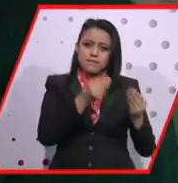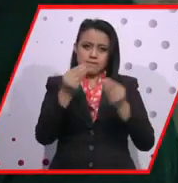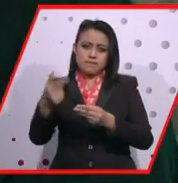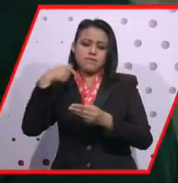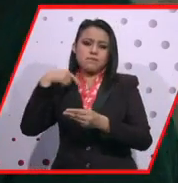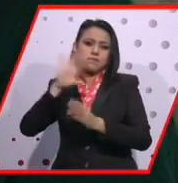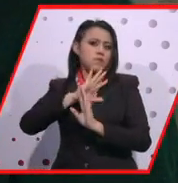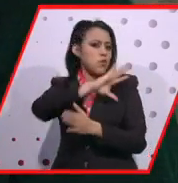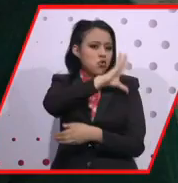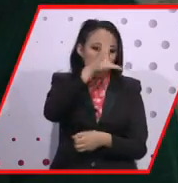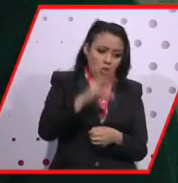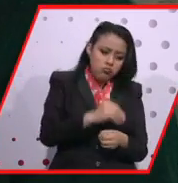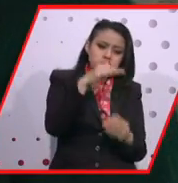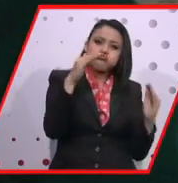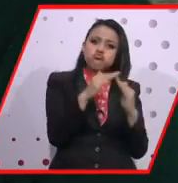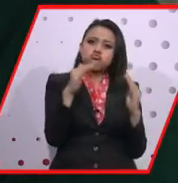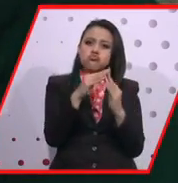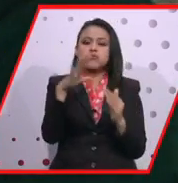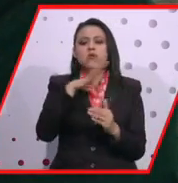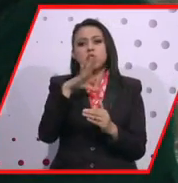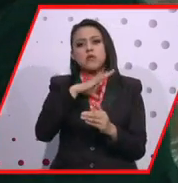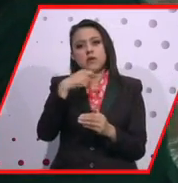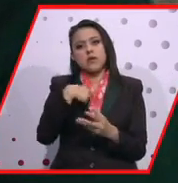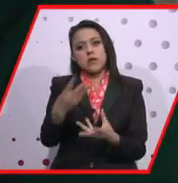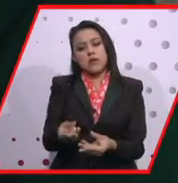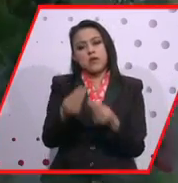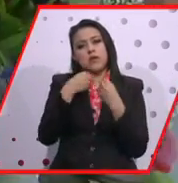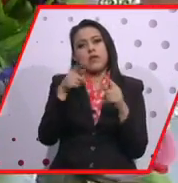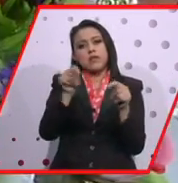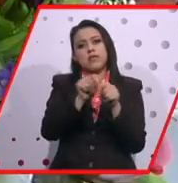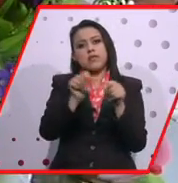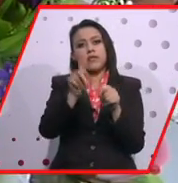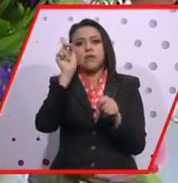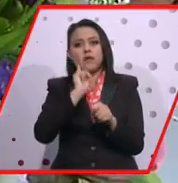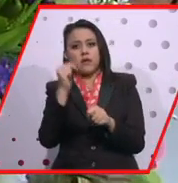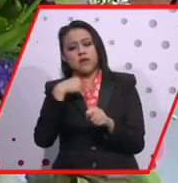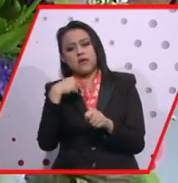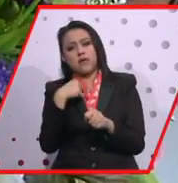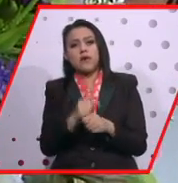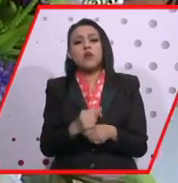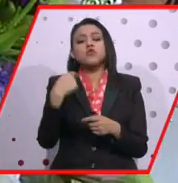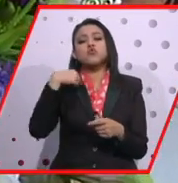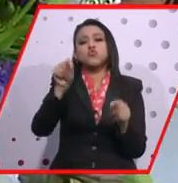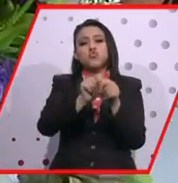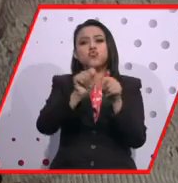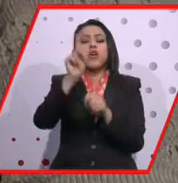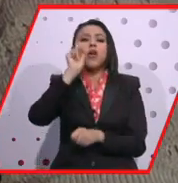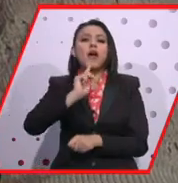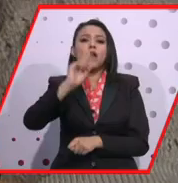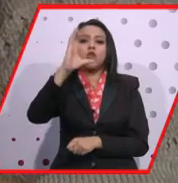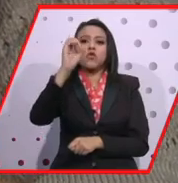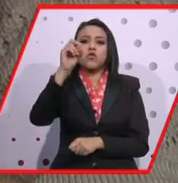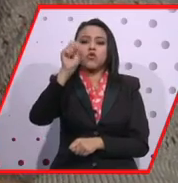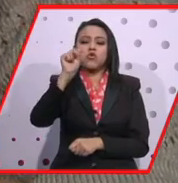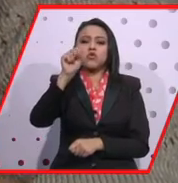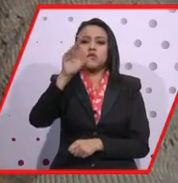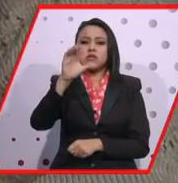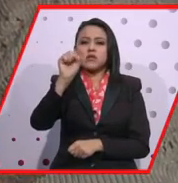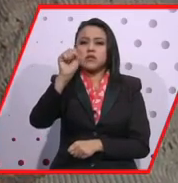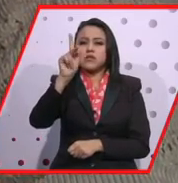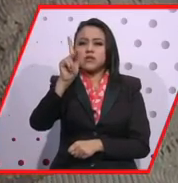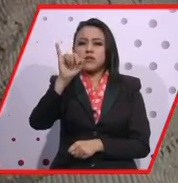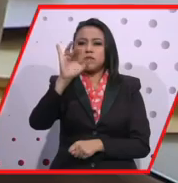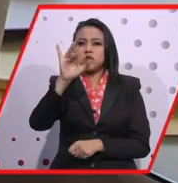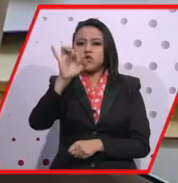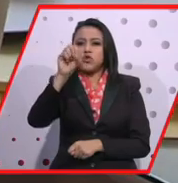que tenía la casita, lo que ella tenía era para mi tía y para mí. Su tía se llama Concepción Pérez Rosales. Ambas mujeres habitan solas